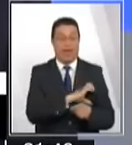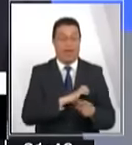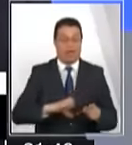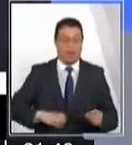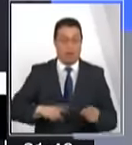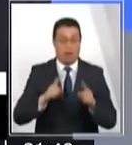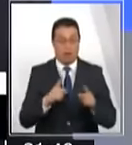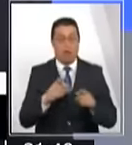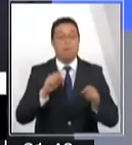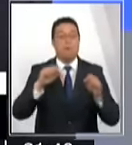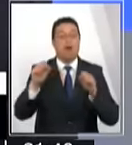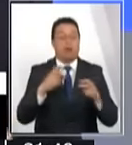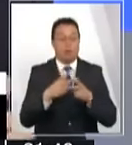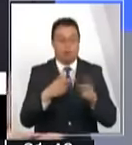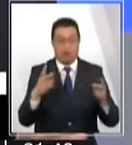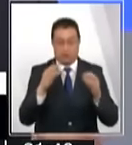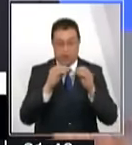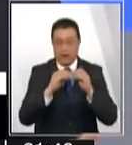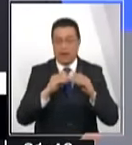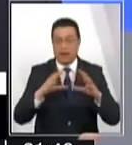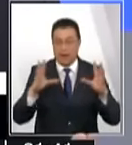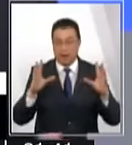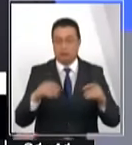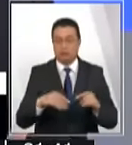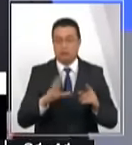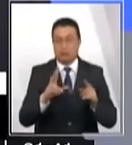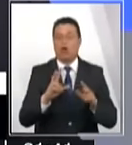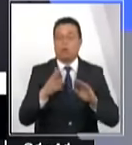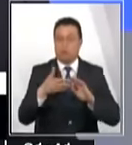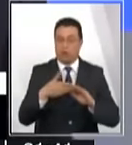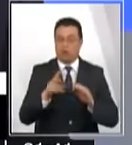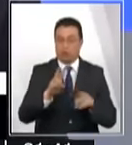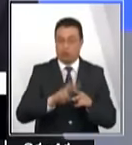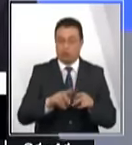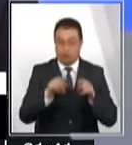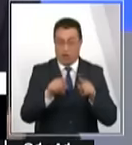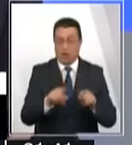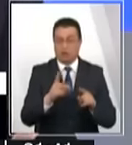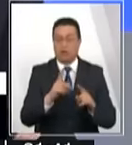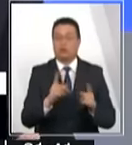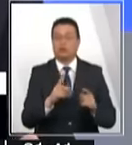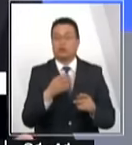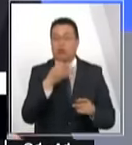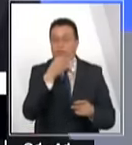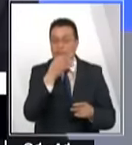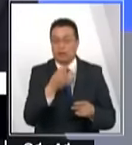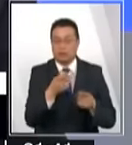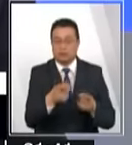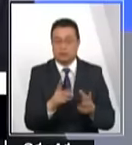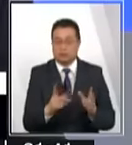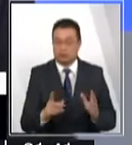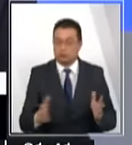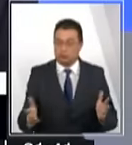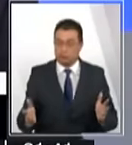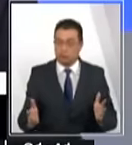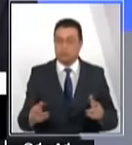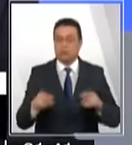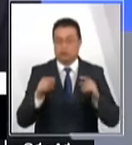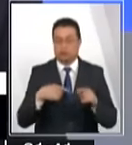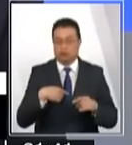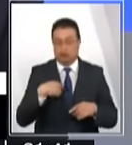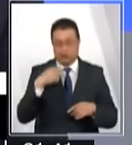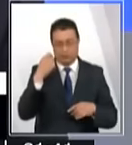política pública muy clara para que las person es esa señor no decir que es que yo no he dicho lo que usted dice que yo dije yo sé lo que